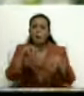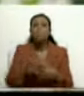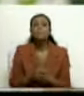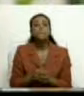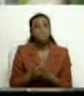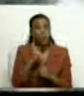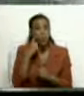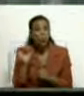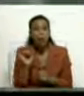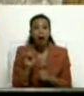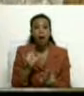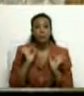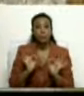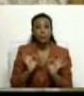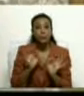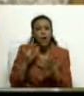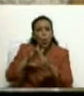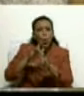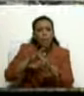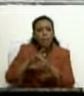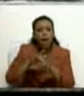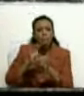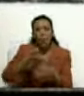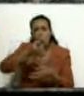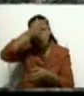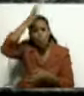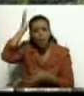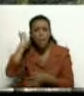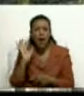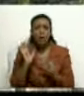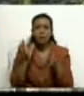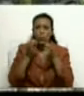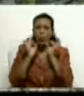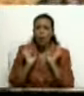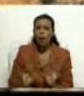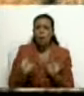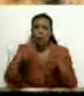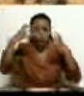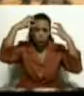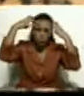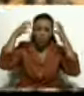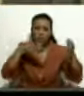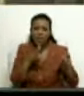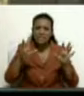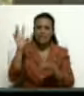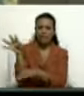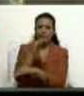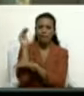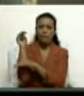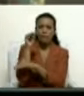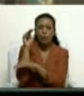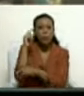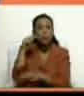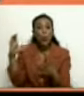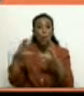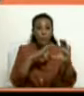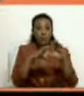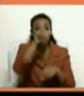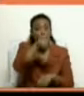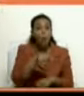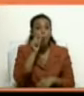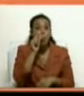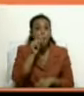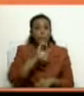donde puedes tener la oportunidad de ver guacamayas, osos, leones, tigres, serpientes. Allí conversamos con José Luis